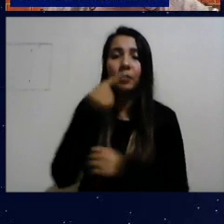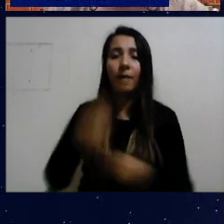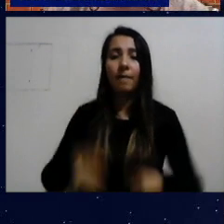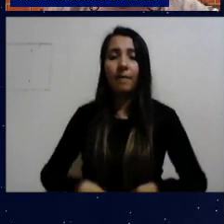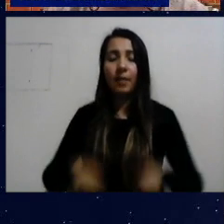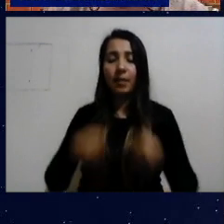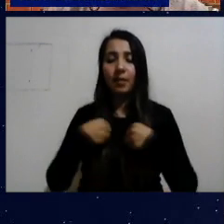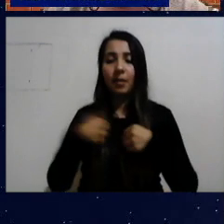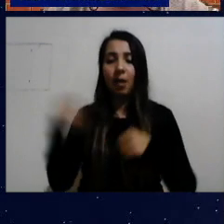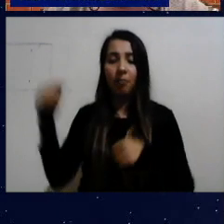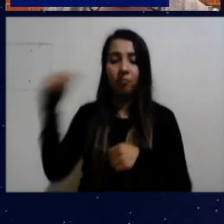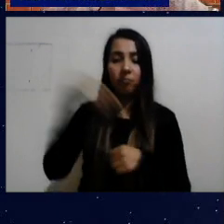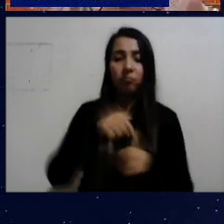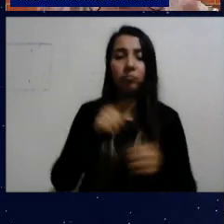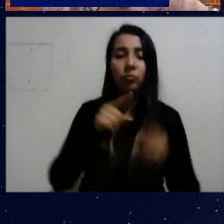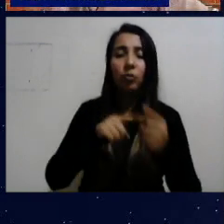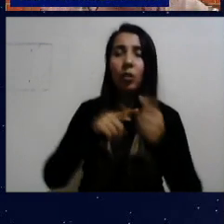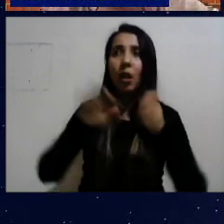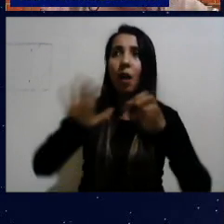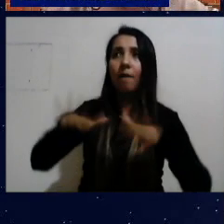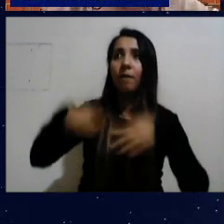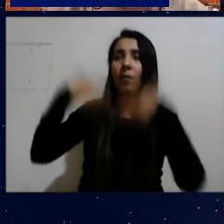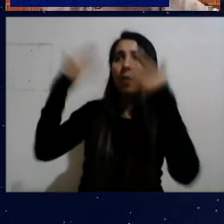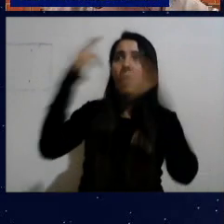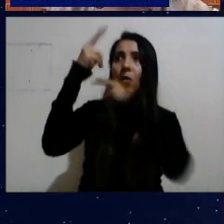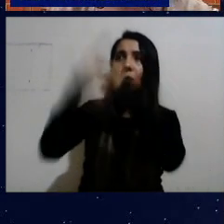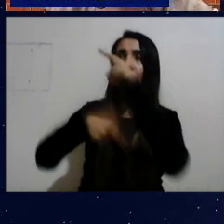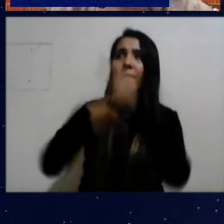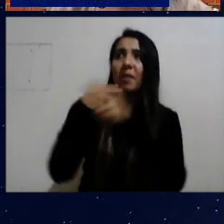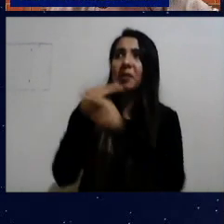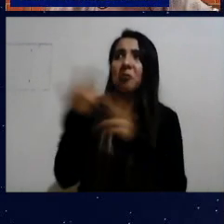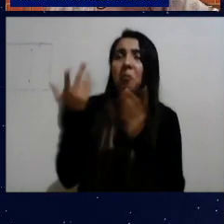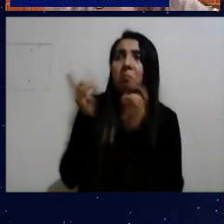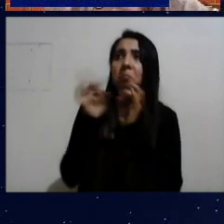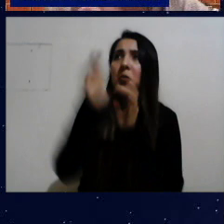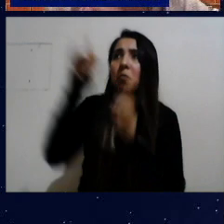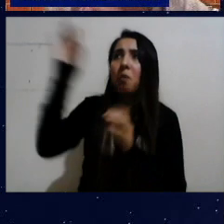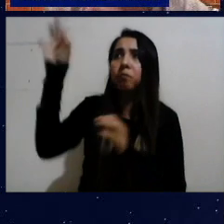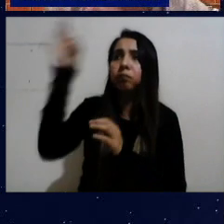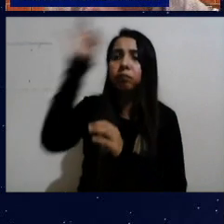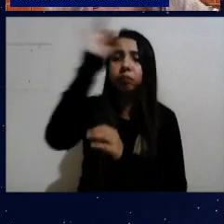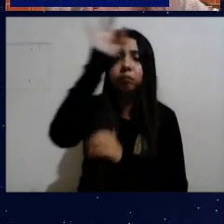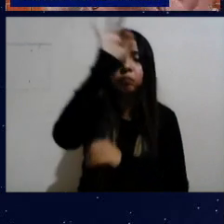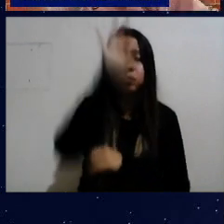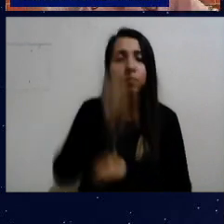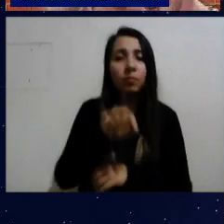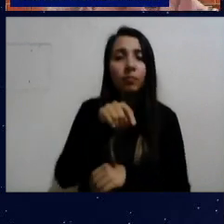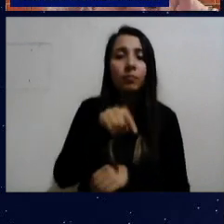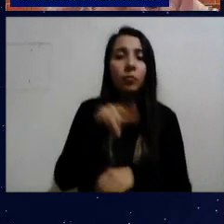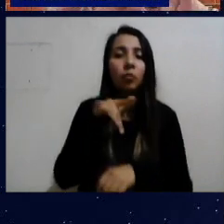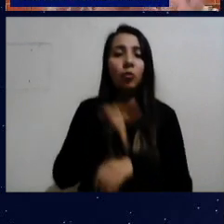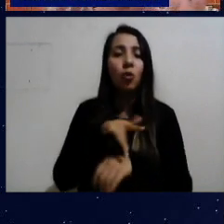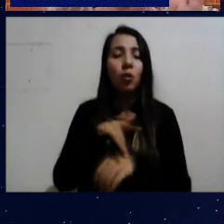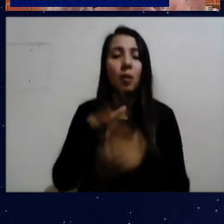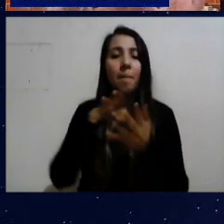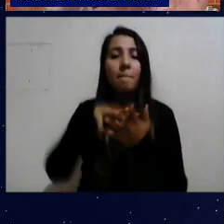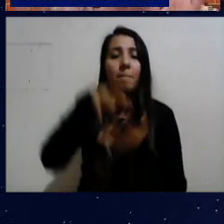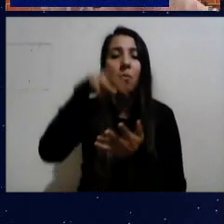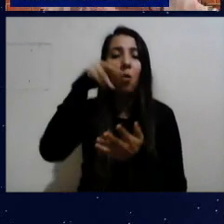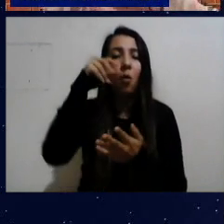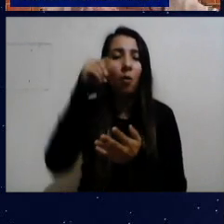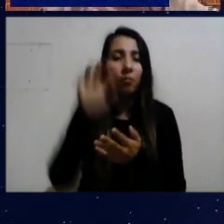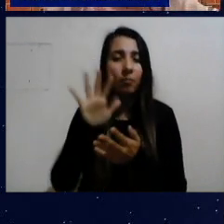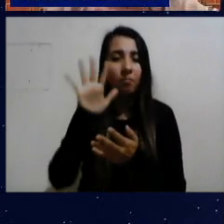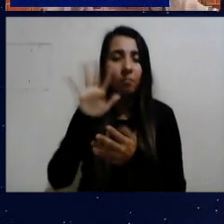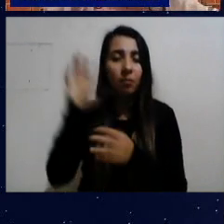llega a la Tierra desde el espacio, desde algún lugar desconocido en el universo, y ya se proponía que fuera en el polvo